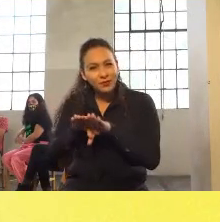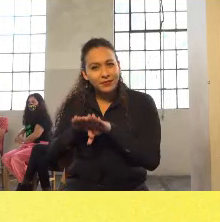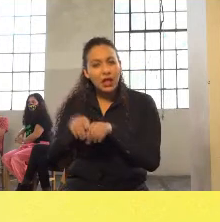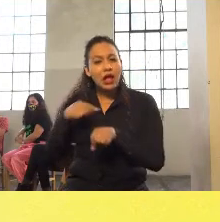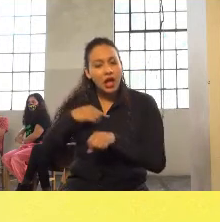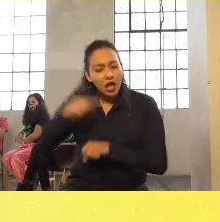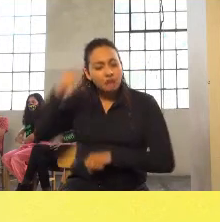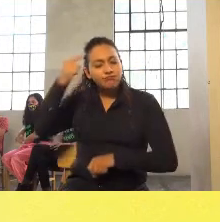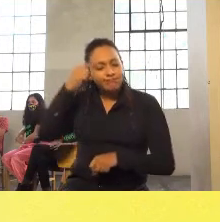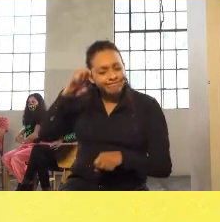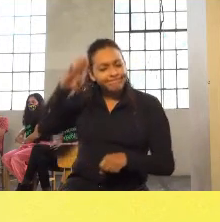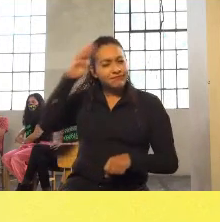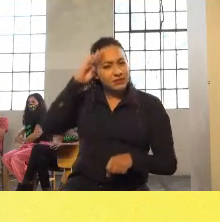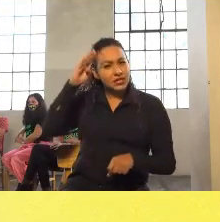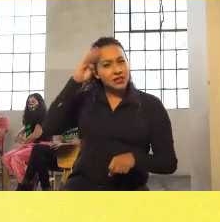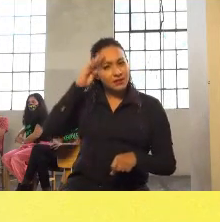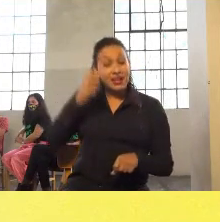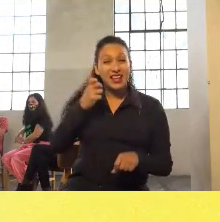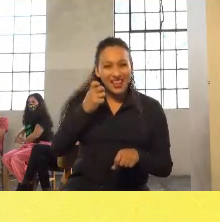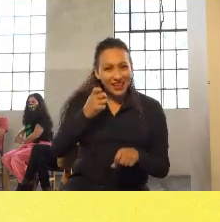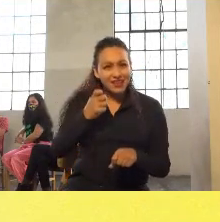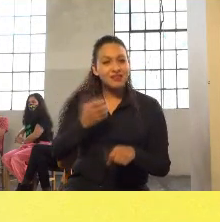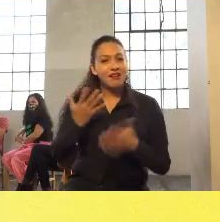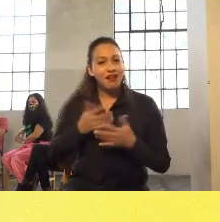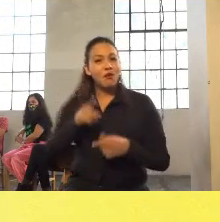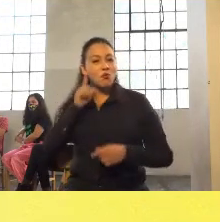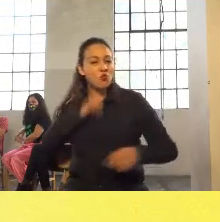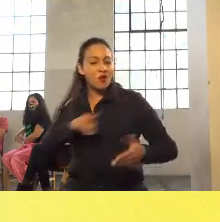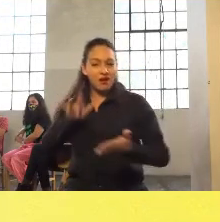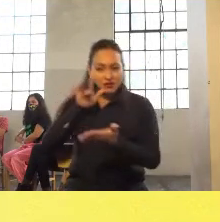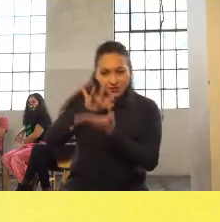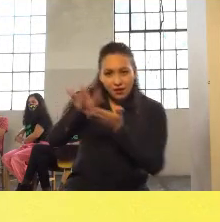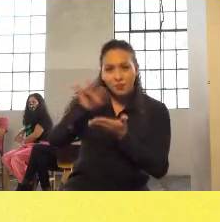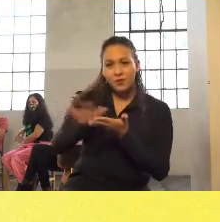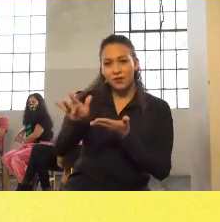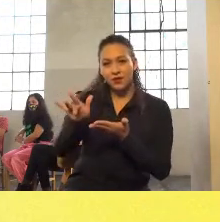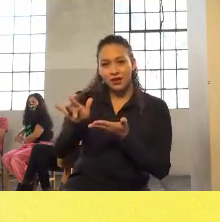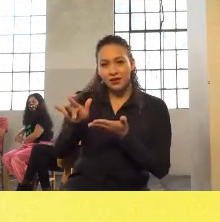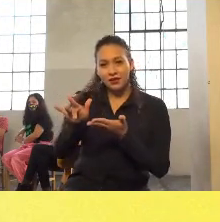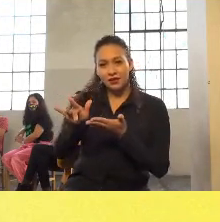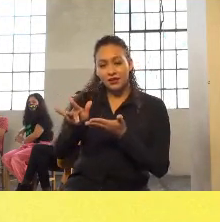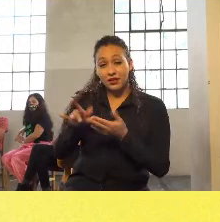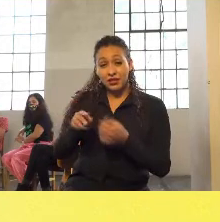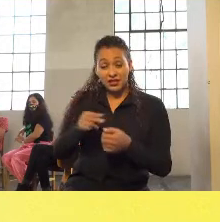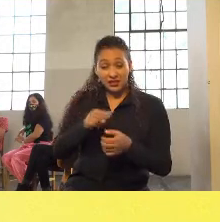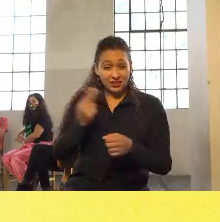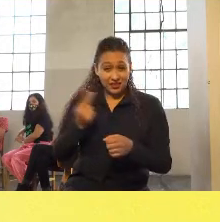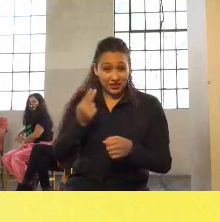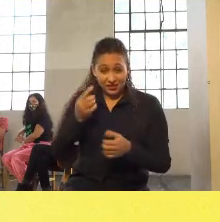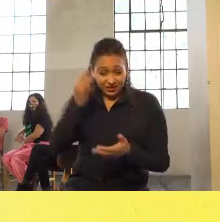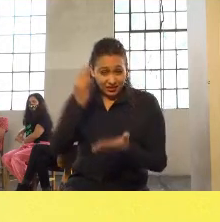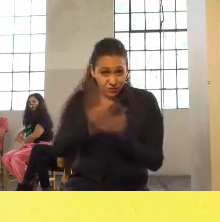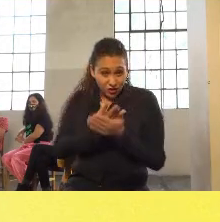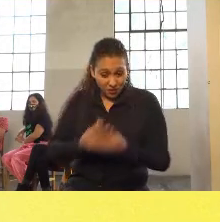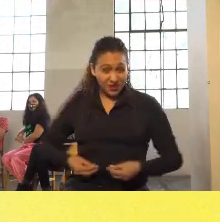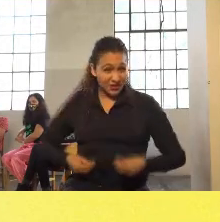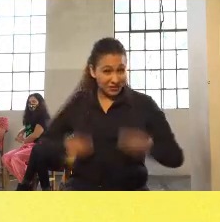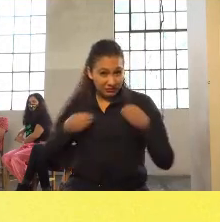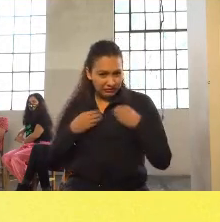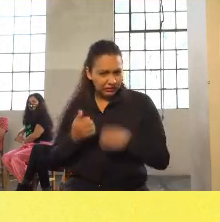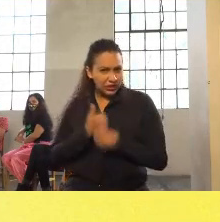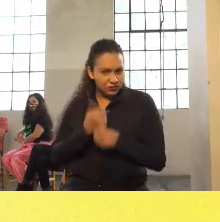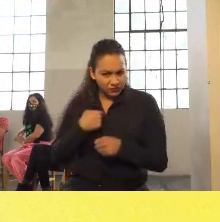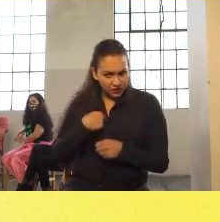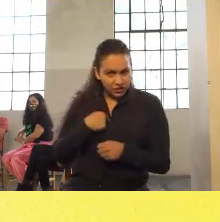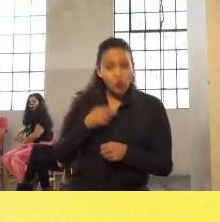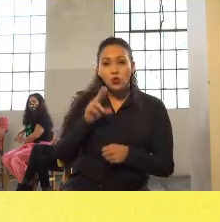creo que activismos y formas de pronunciamiento hay muchísimos y todos son igualmente válidos y necesarios. Yo